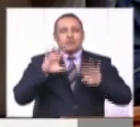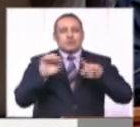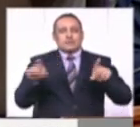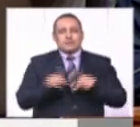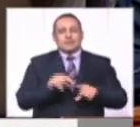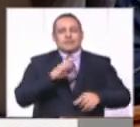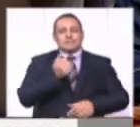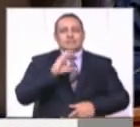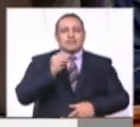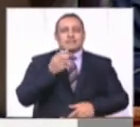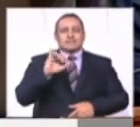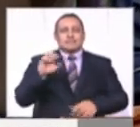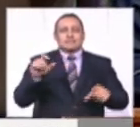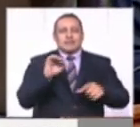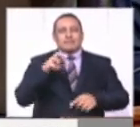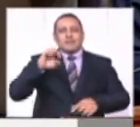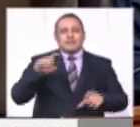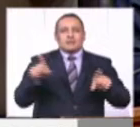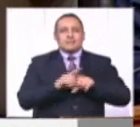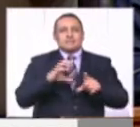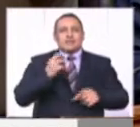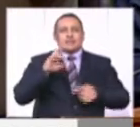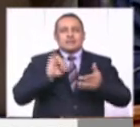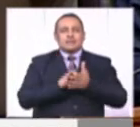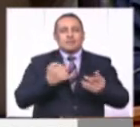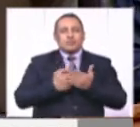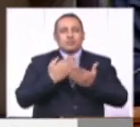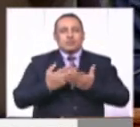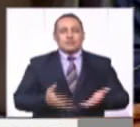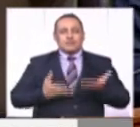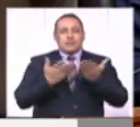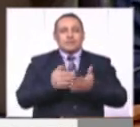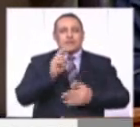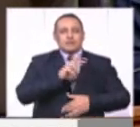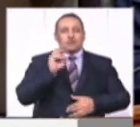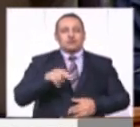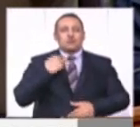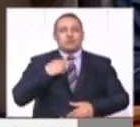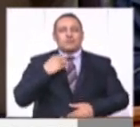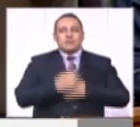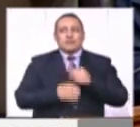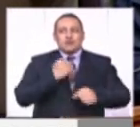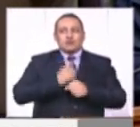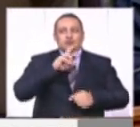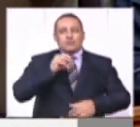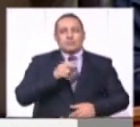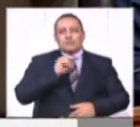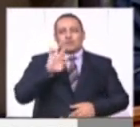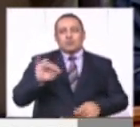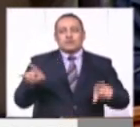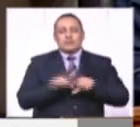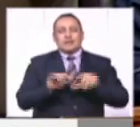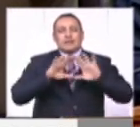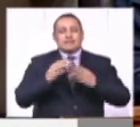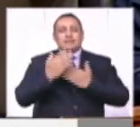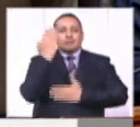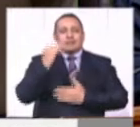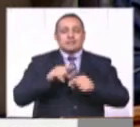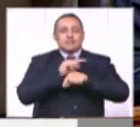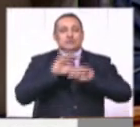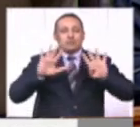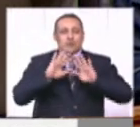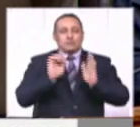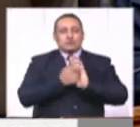290s gu cpcr entregada con fecha 22 de noviembre del 2023 a horas 10 de la mañana con 19